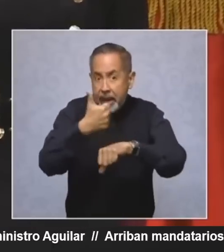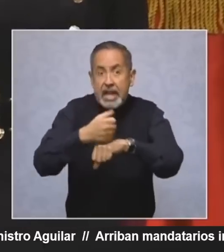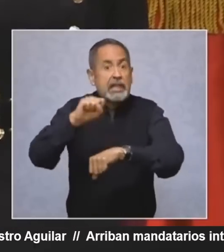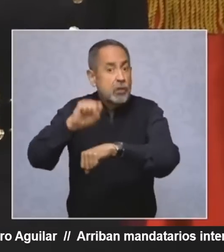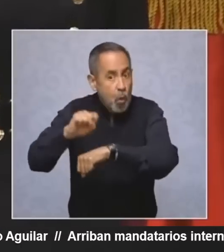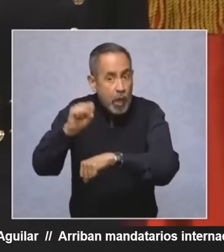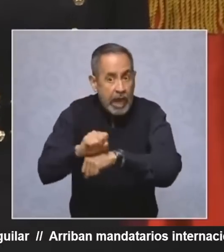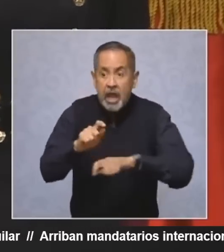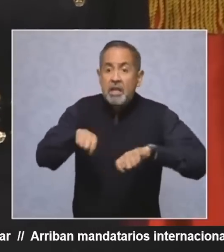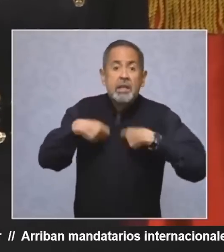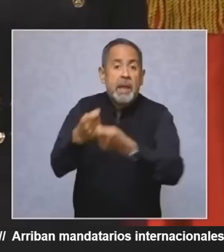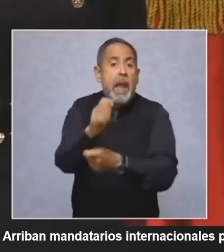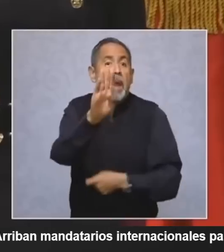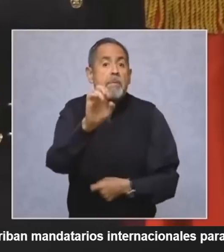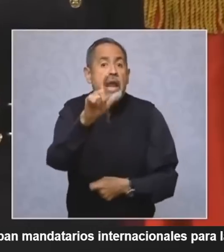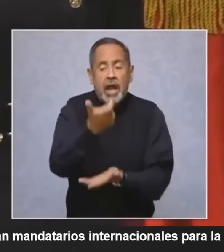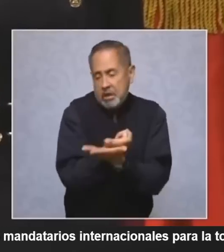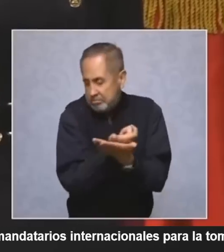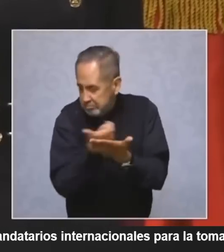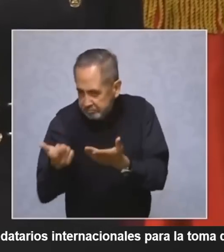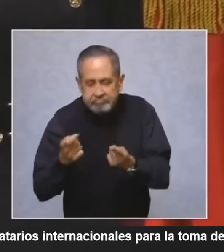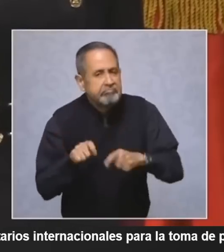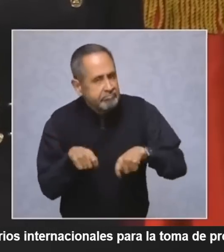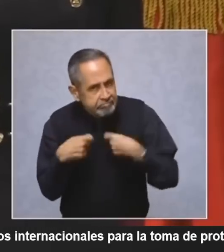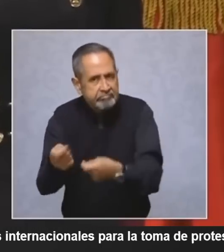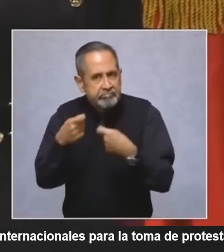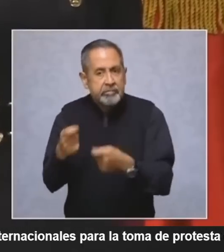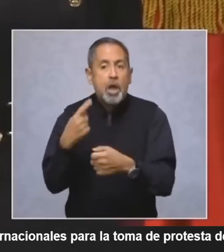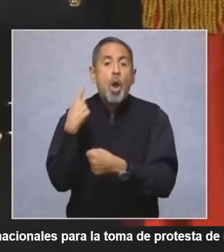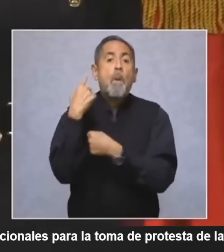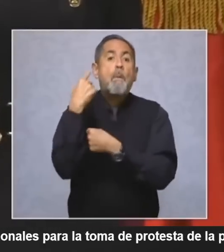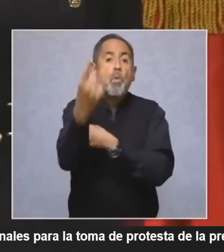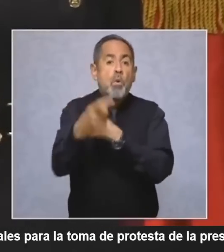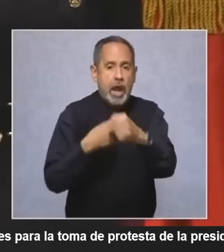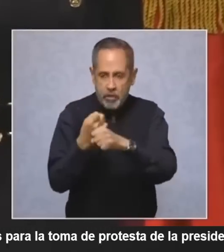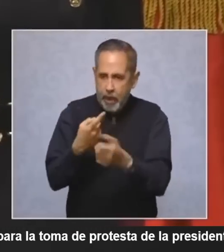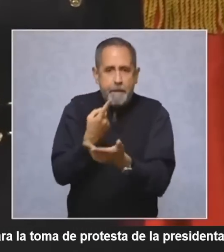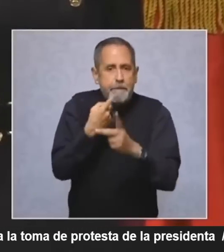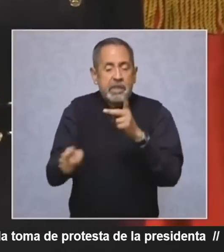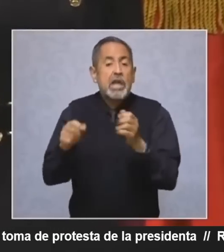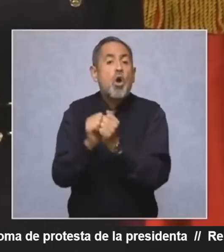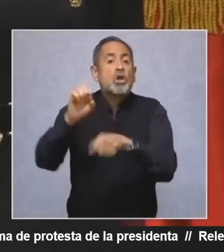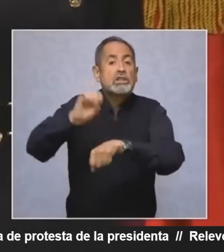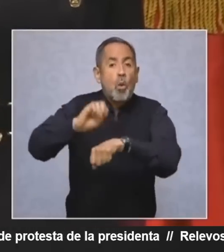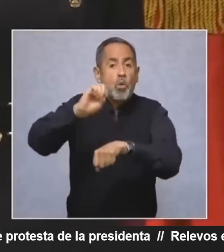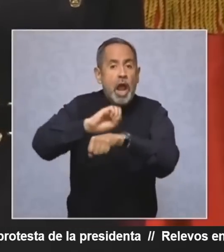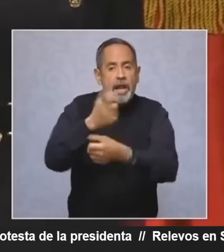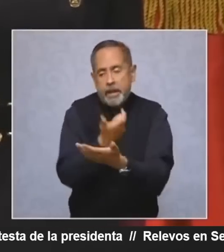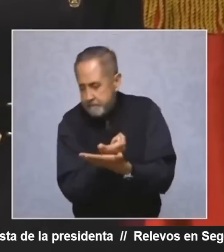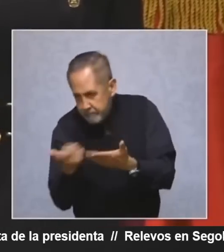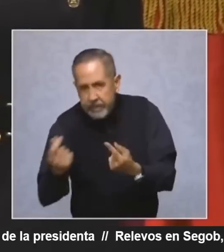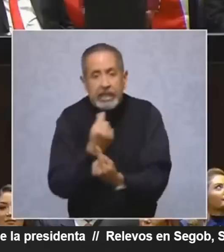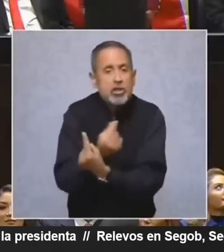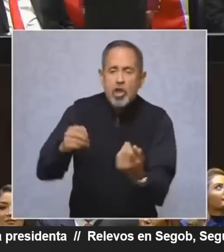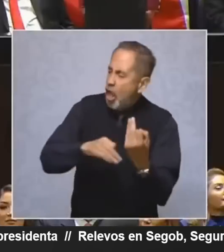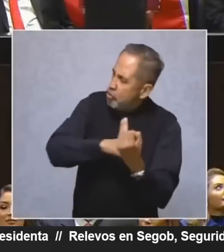secundaria tendrán una beca. Iniciaremos el próximo año con secundaria.